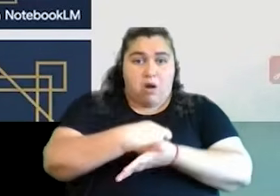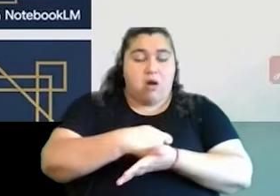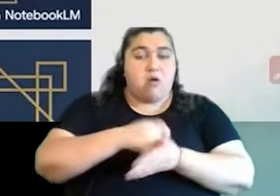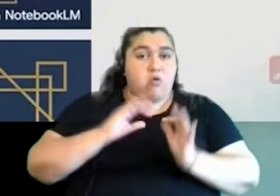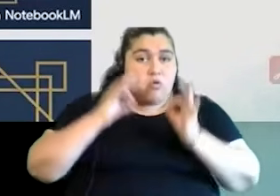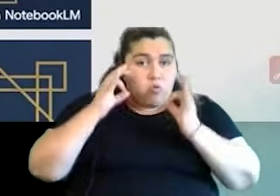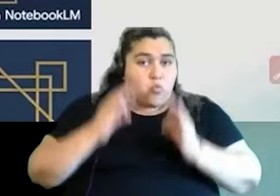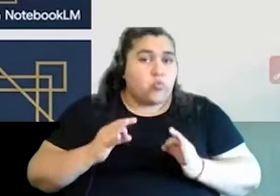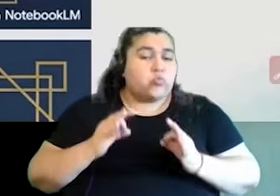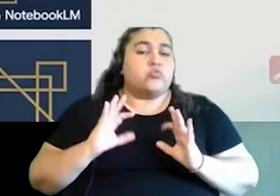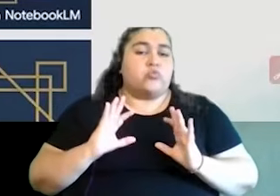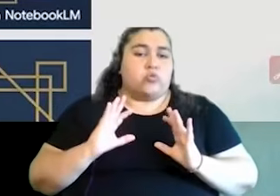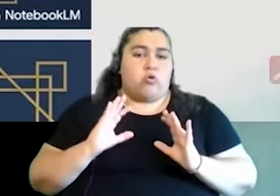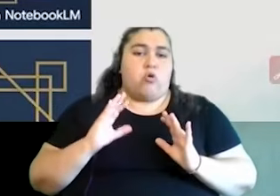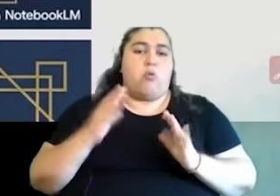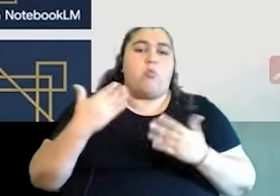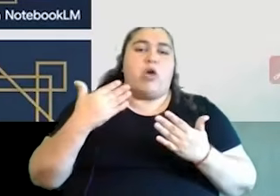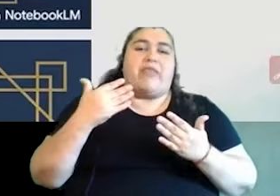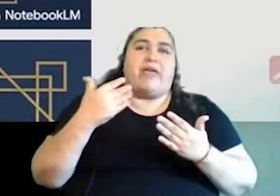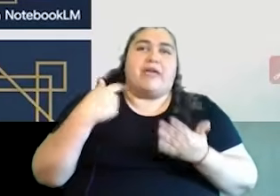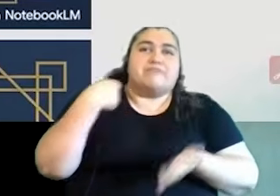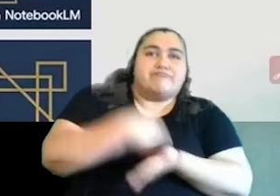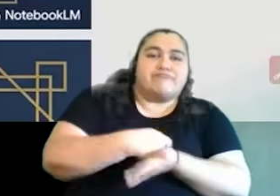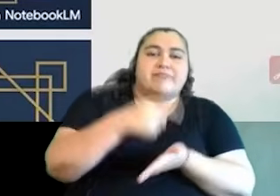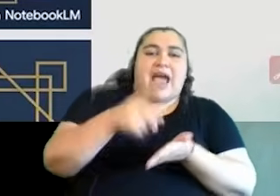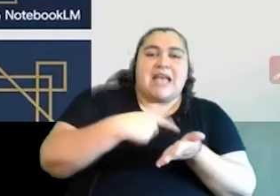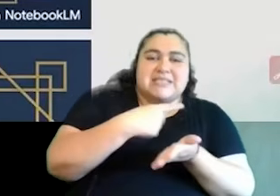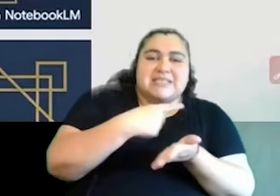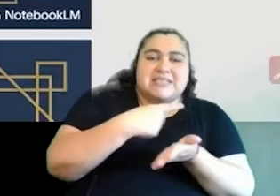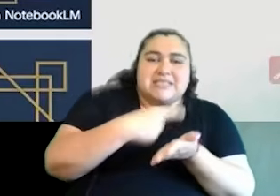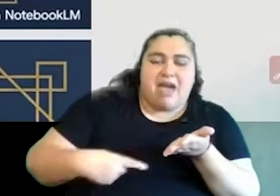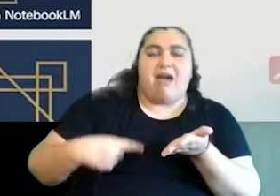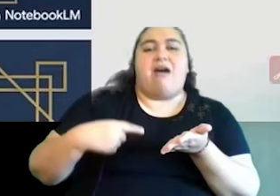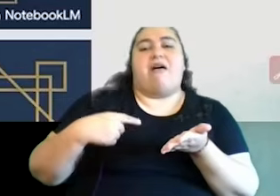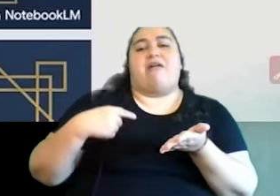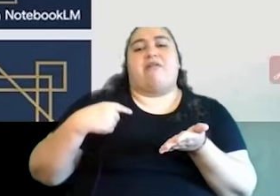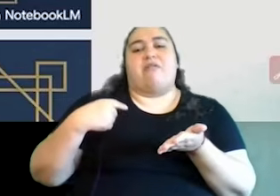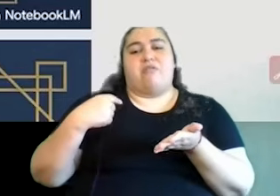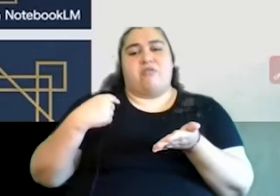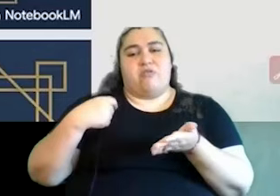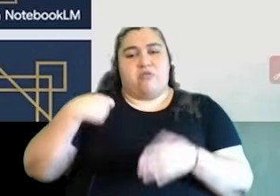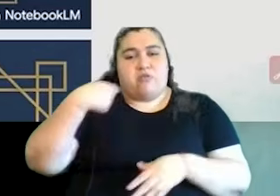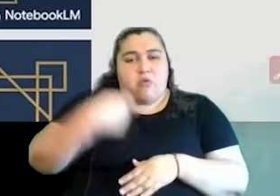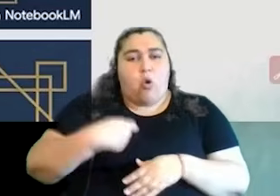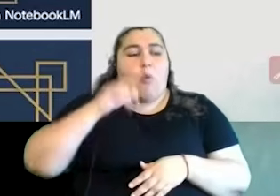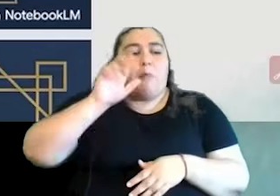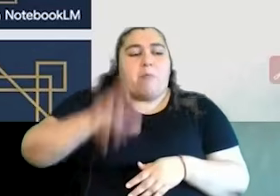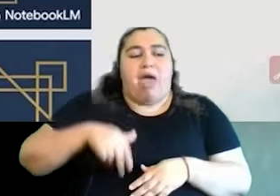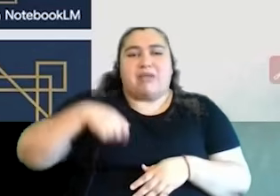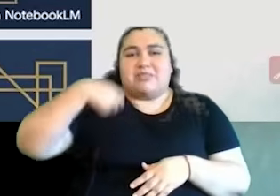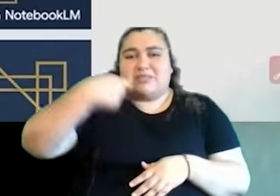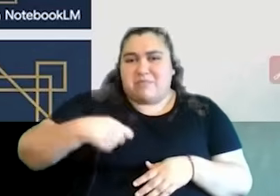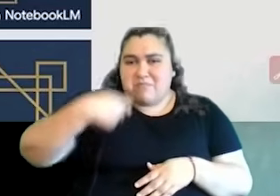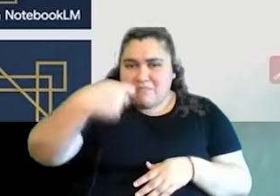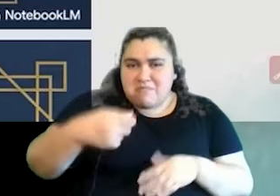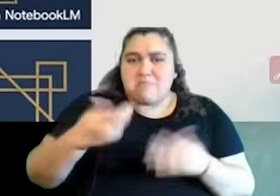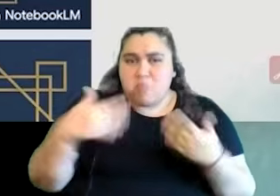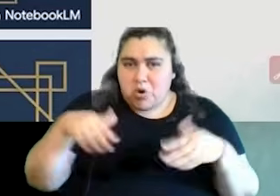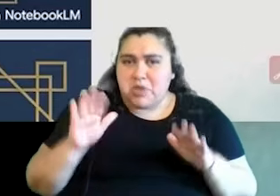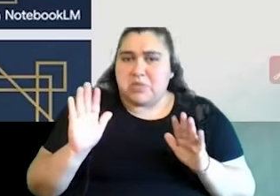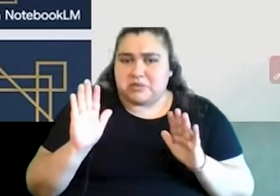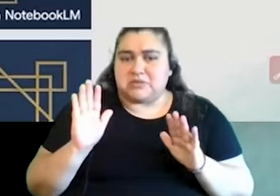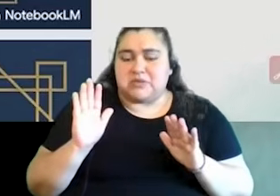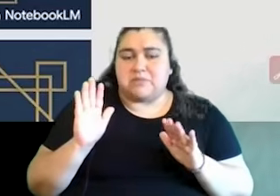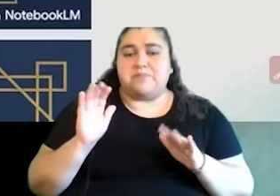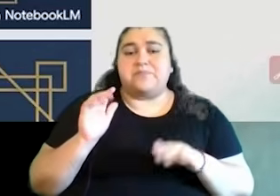que puede ser cancelar o también puede ser regularizar a través de un plan de facilidades de pago su situación, en estos